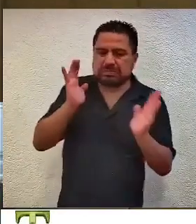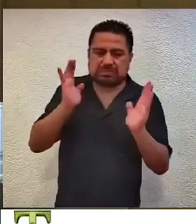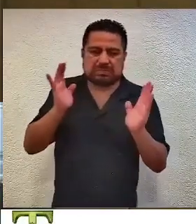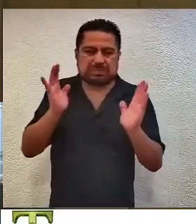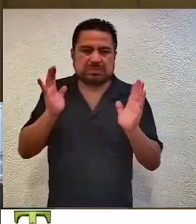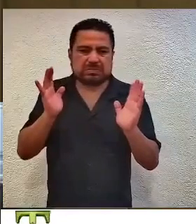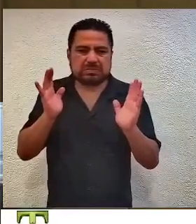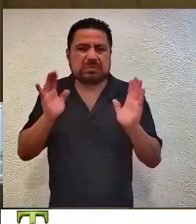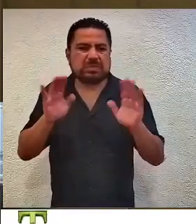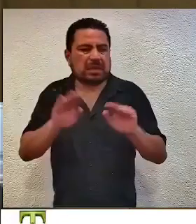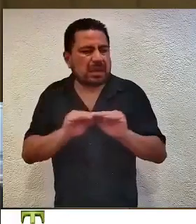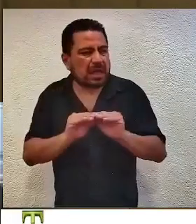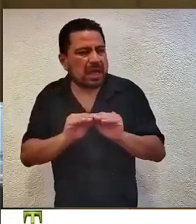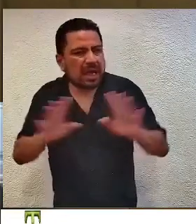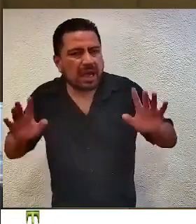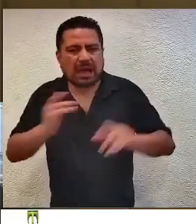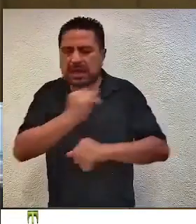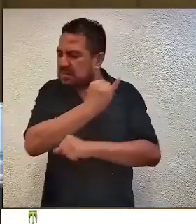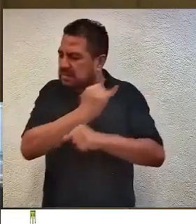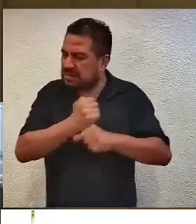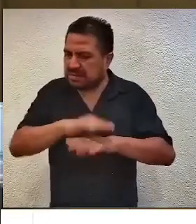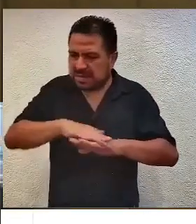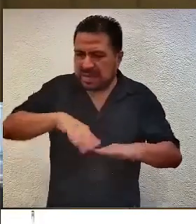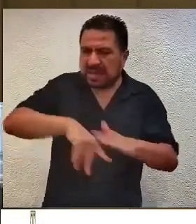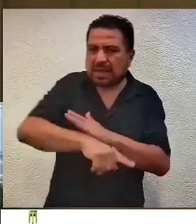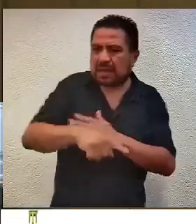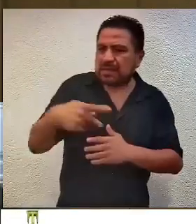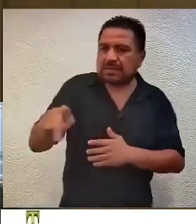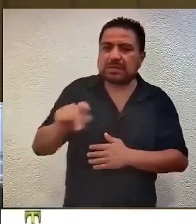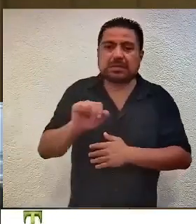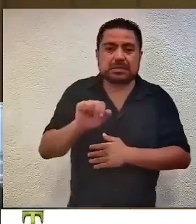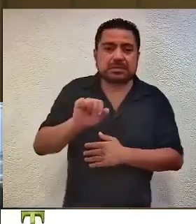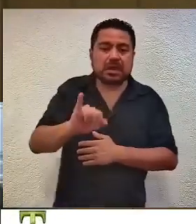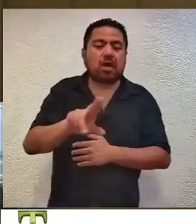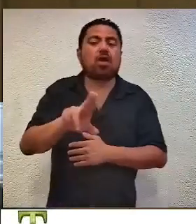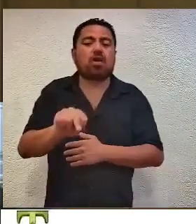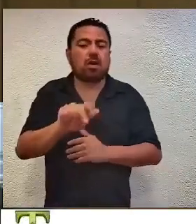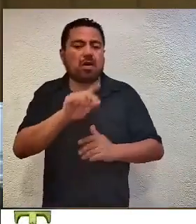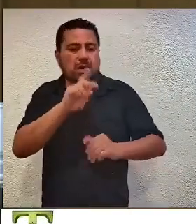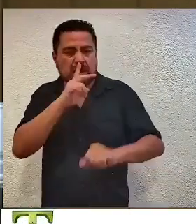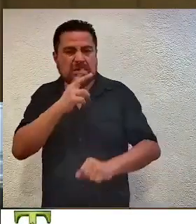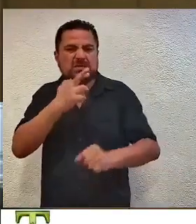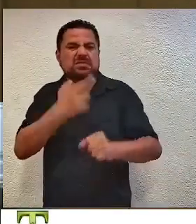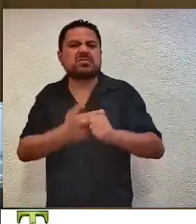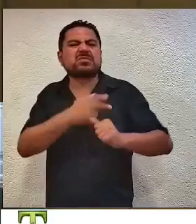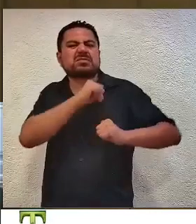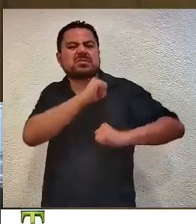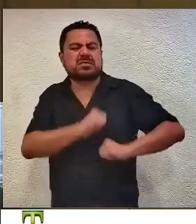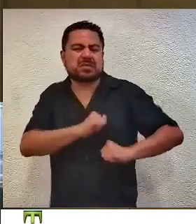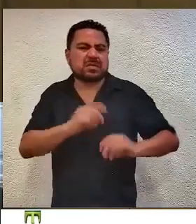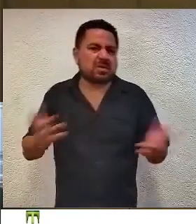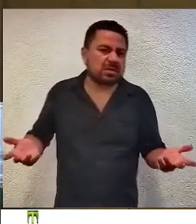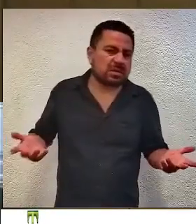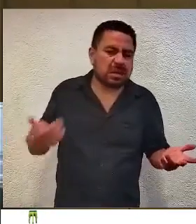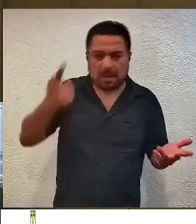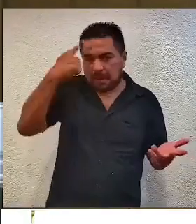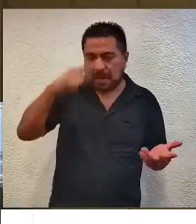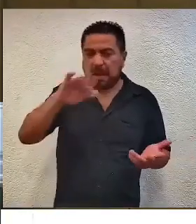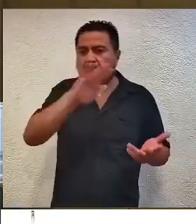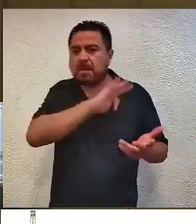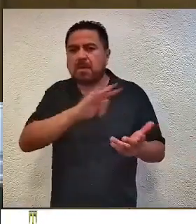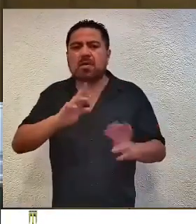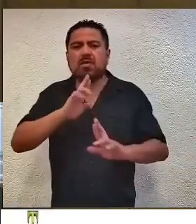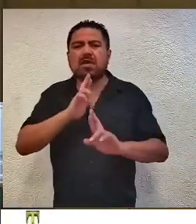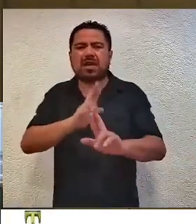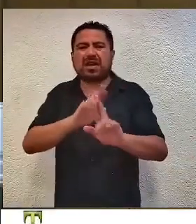señale, aclare, analice si es competente o no para poder resolver